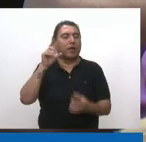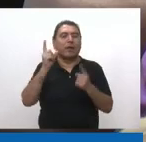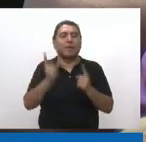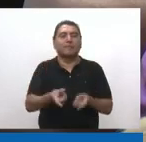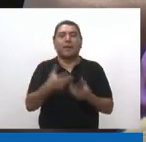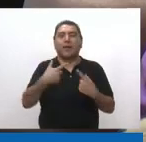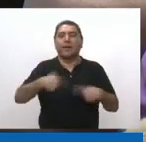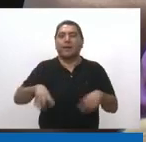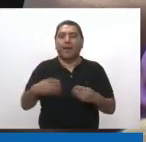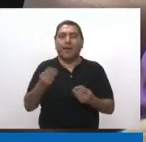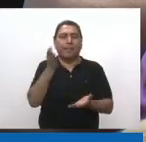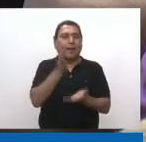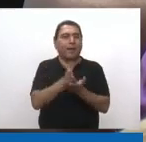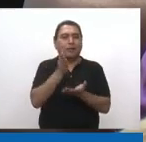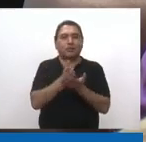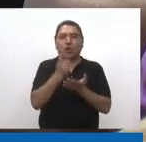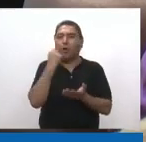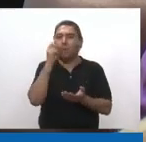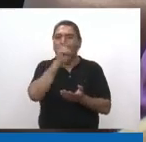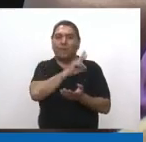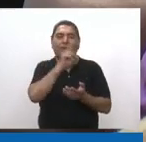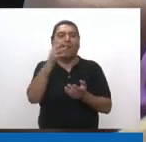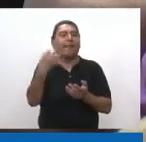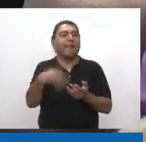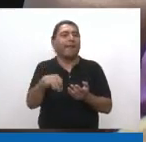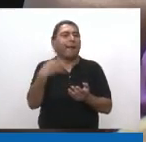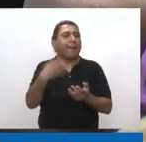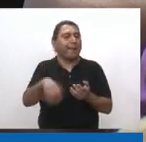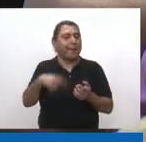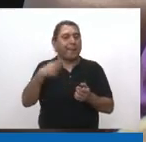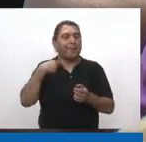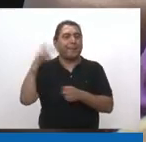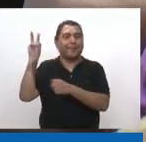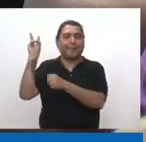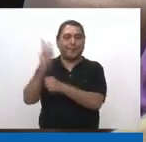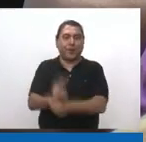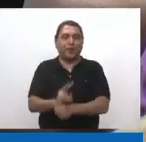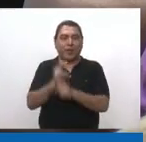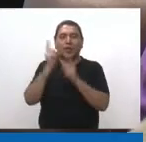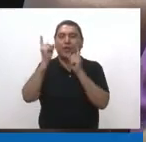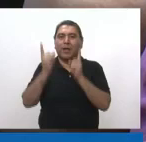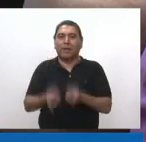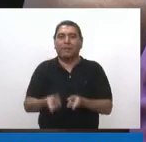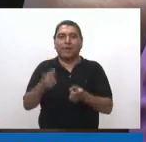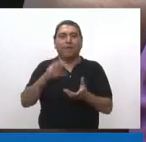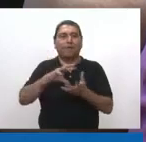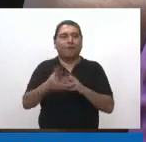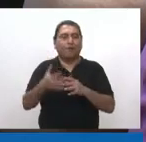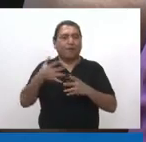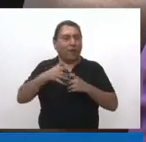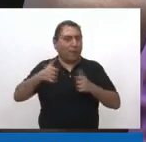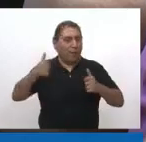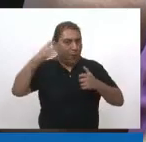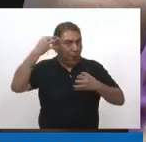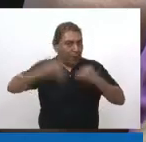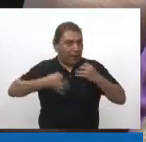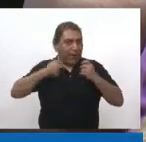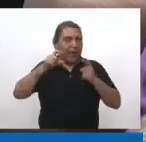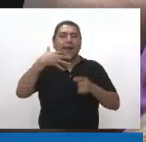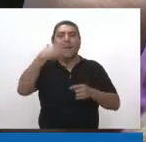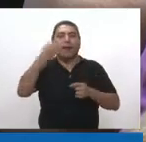fin de que los derechos de los hombres puedan estar jurídicamente protegidos y existir plenamente en la realidad.